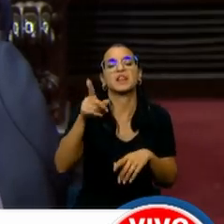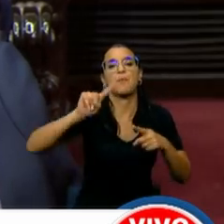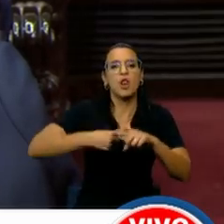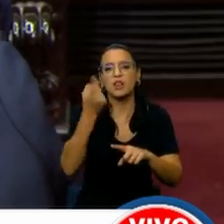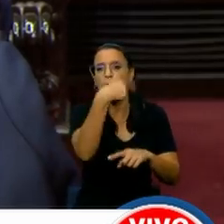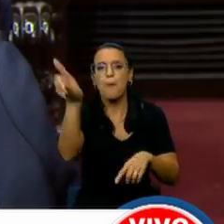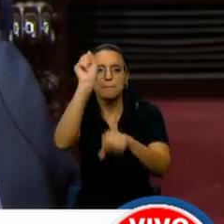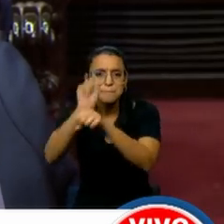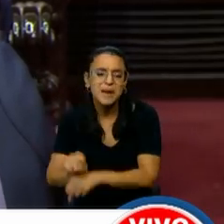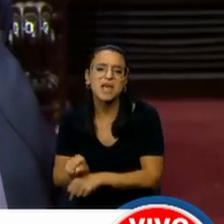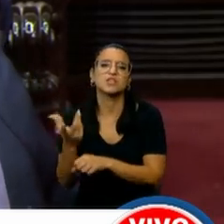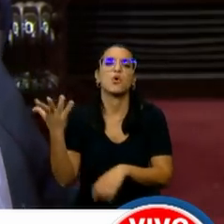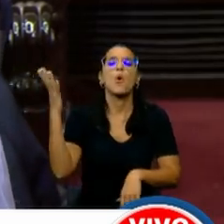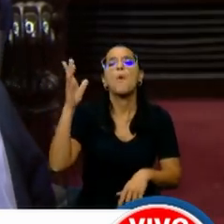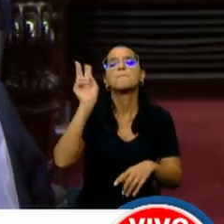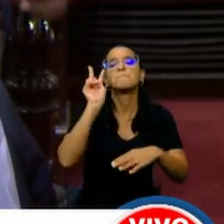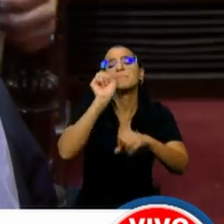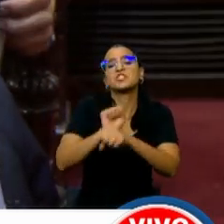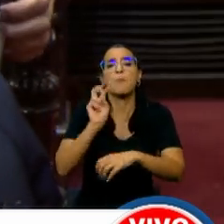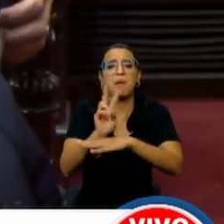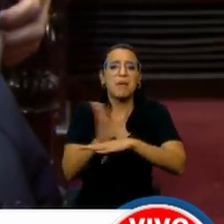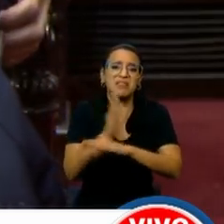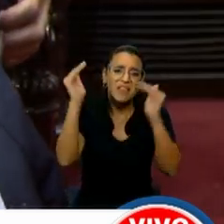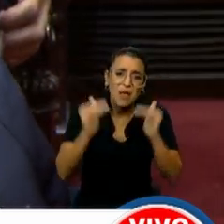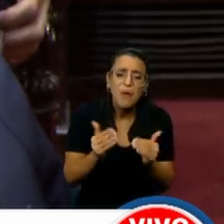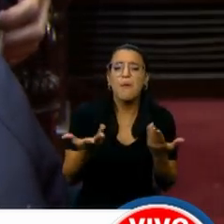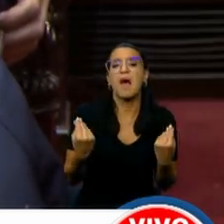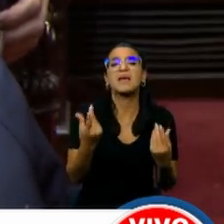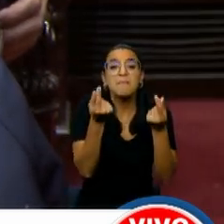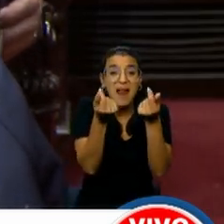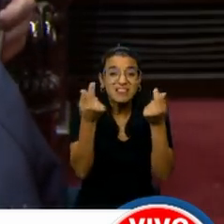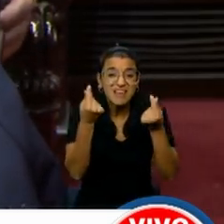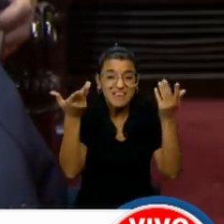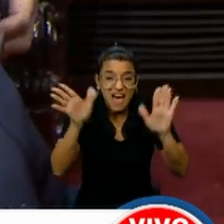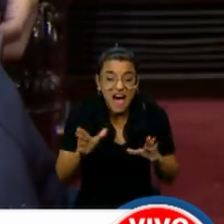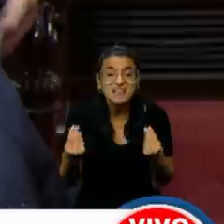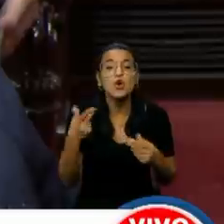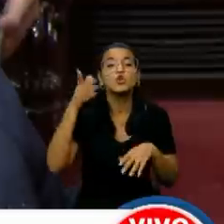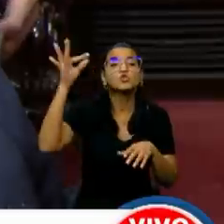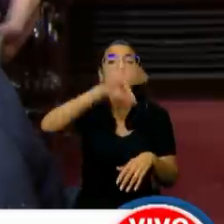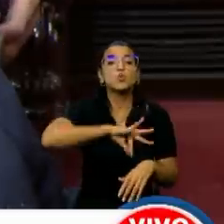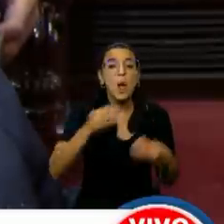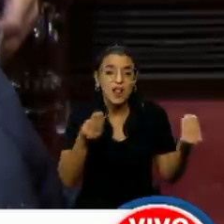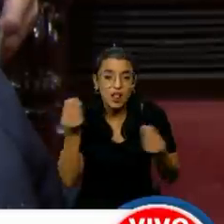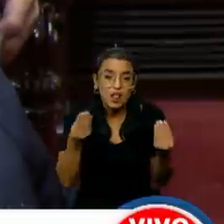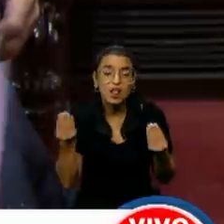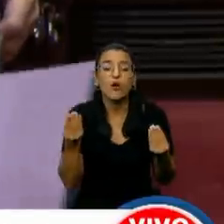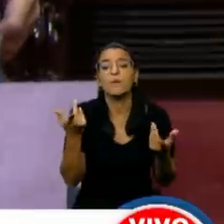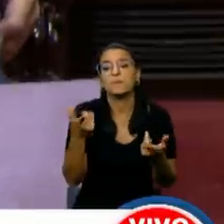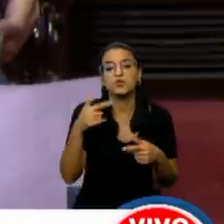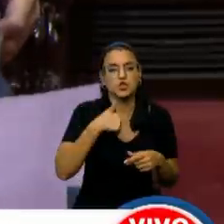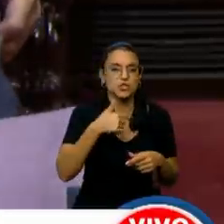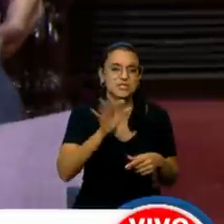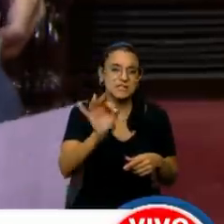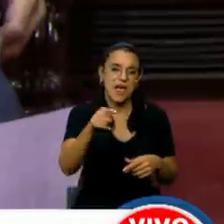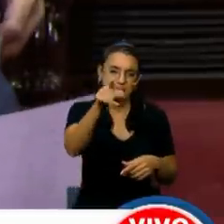bajarle prisión preventivas ilegales que hacen con la plata además con estos sueldos presidente es lo último yo sé que le va a